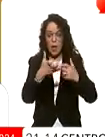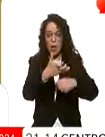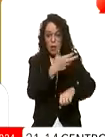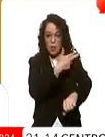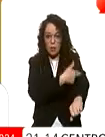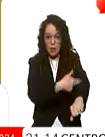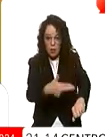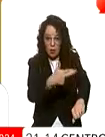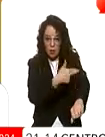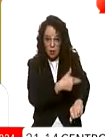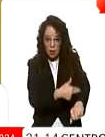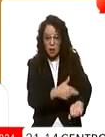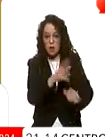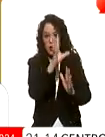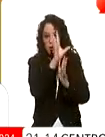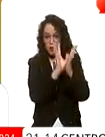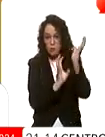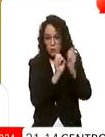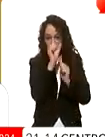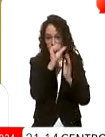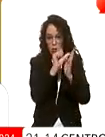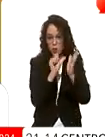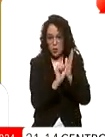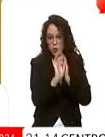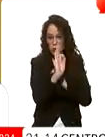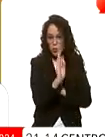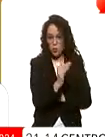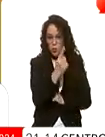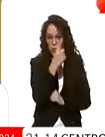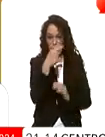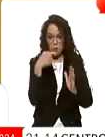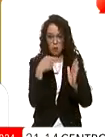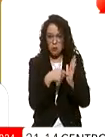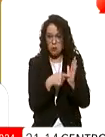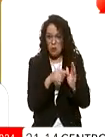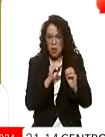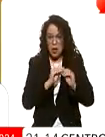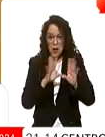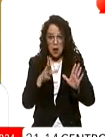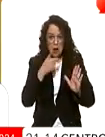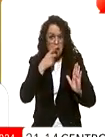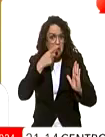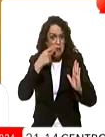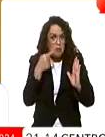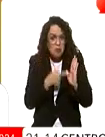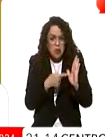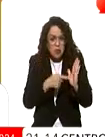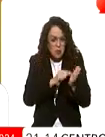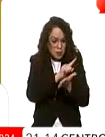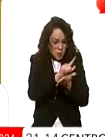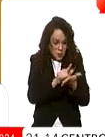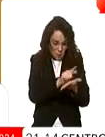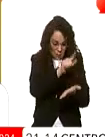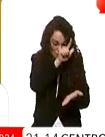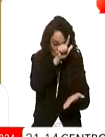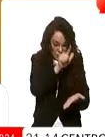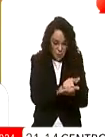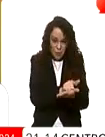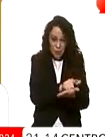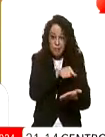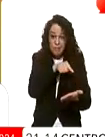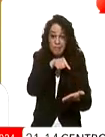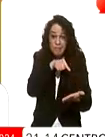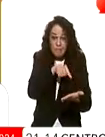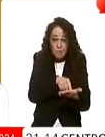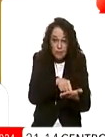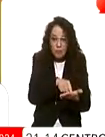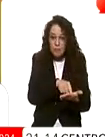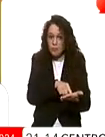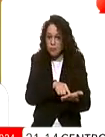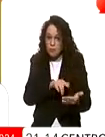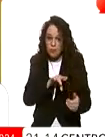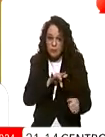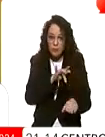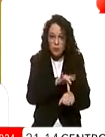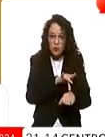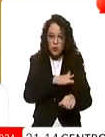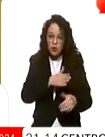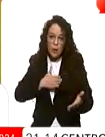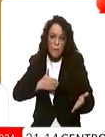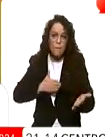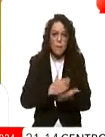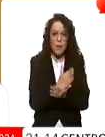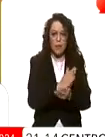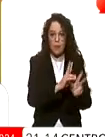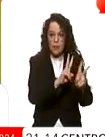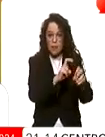de la Constitución es muy claro, no puede haber suspensión respecto de temas electorales. Ahora, lo que también